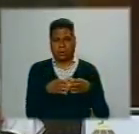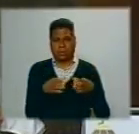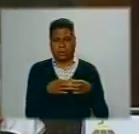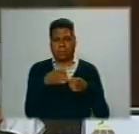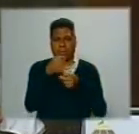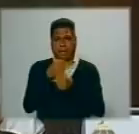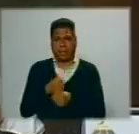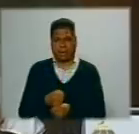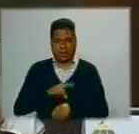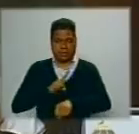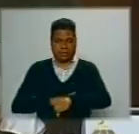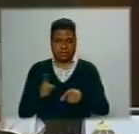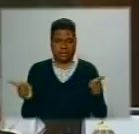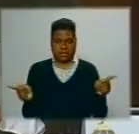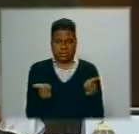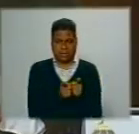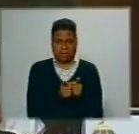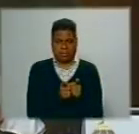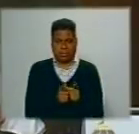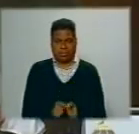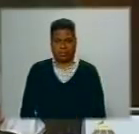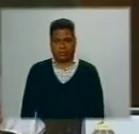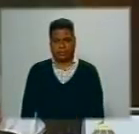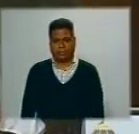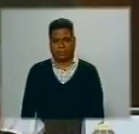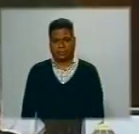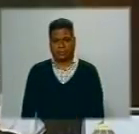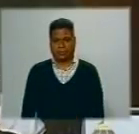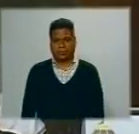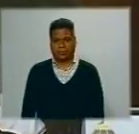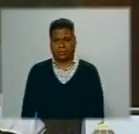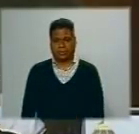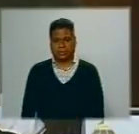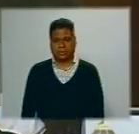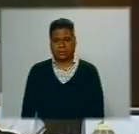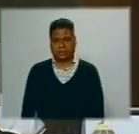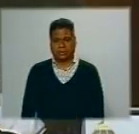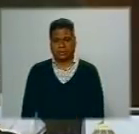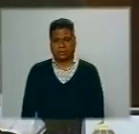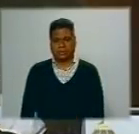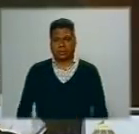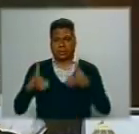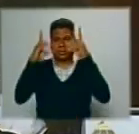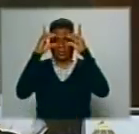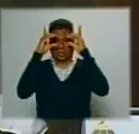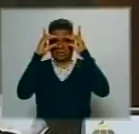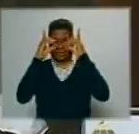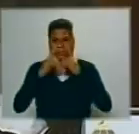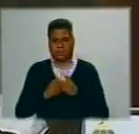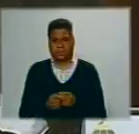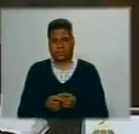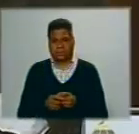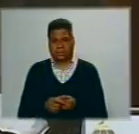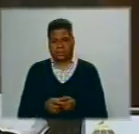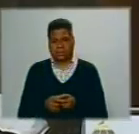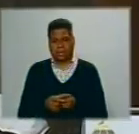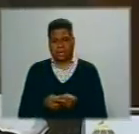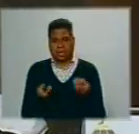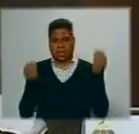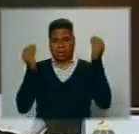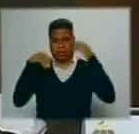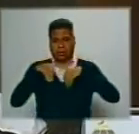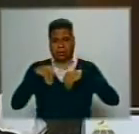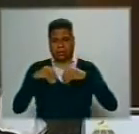aquí que la presidenta de la Asamblea Nacional, que está concluyendo los decretos